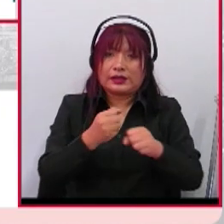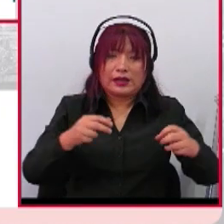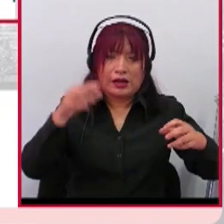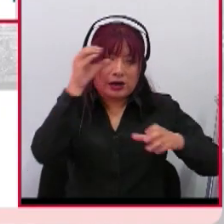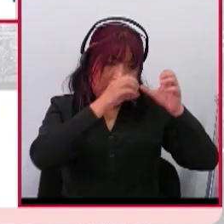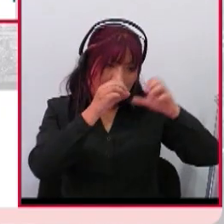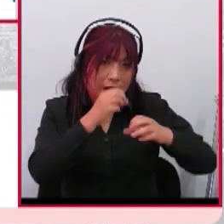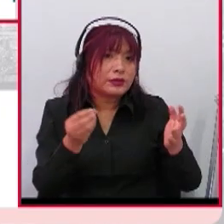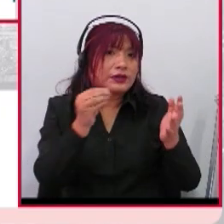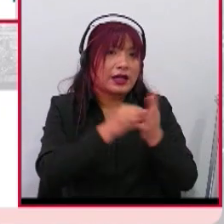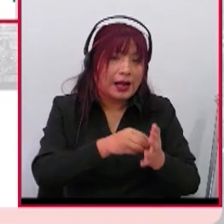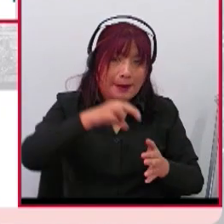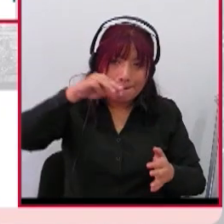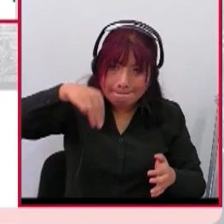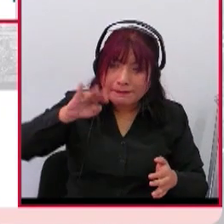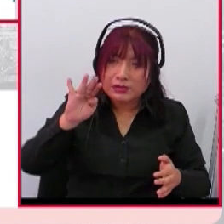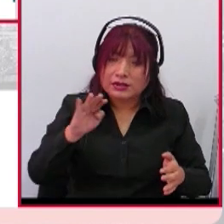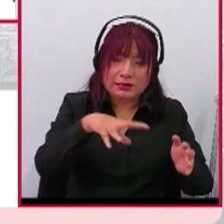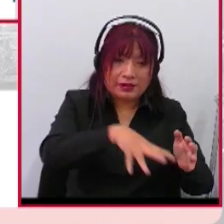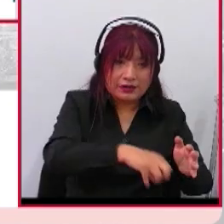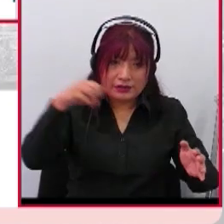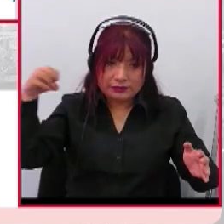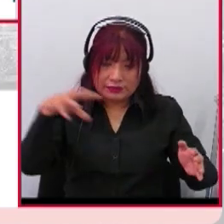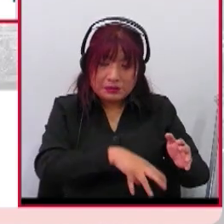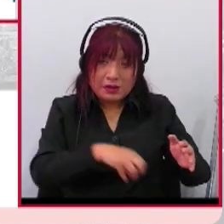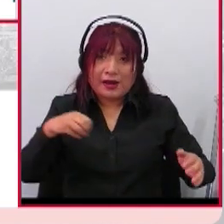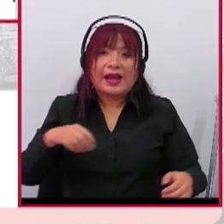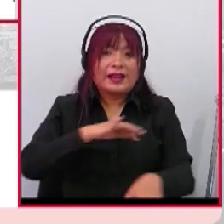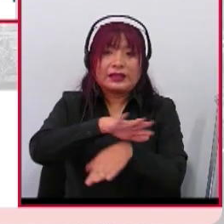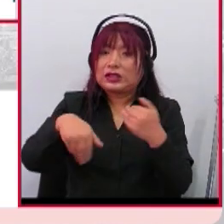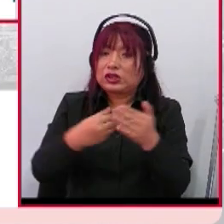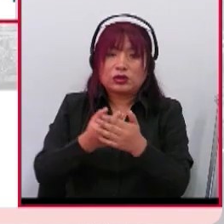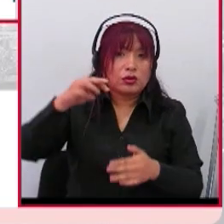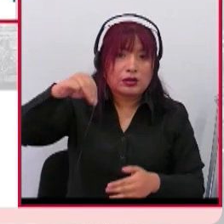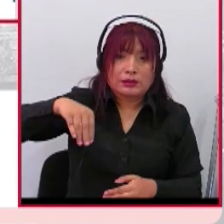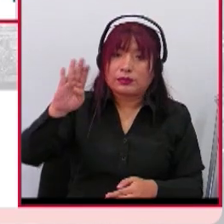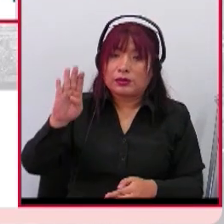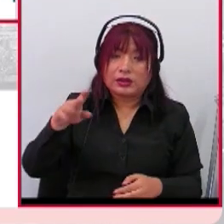la gráfica de la recuperación total de molibdeno.